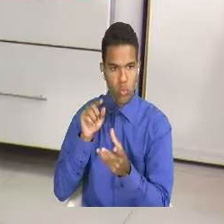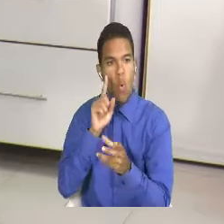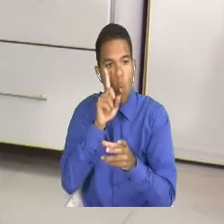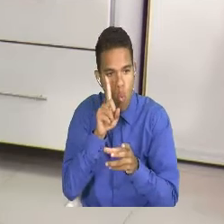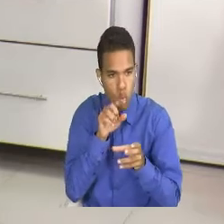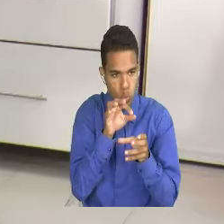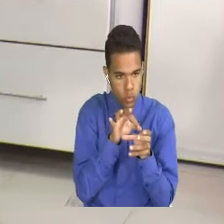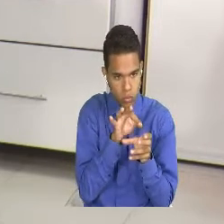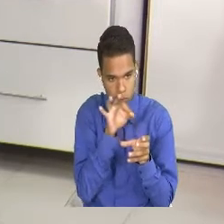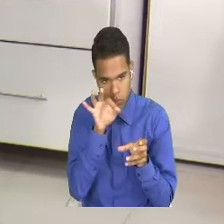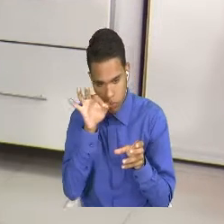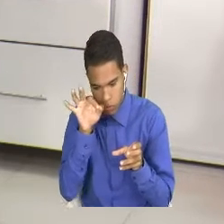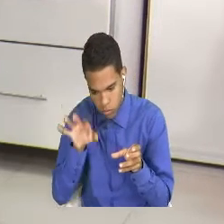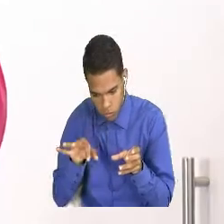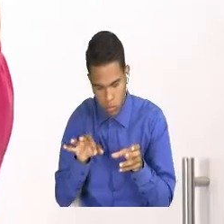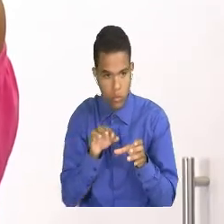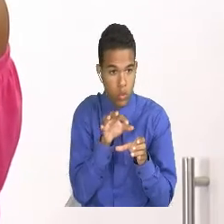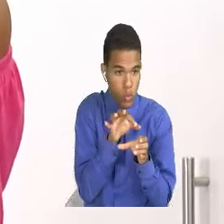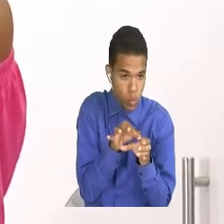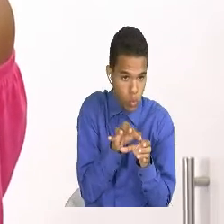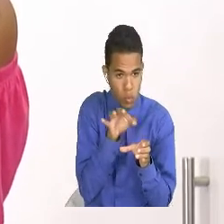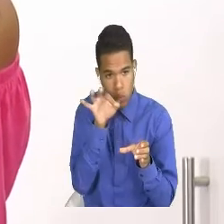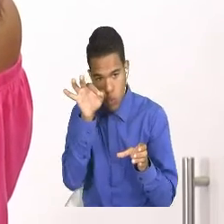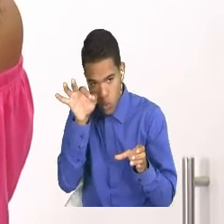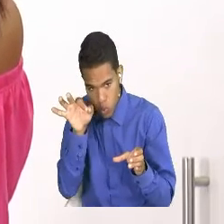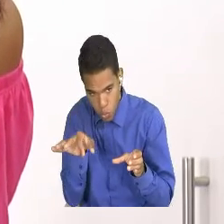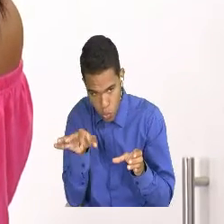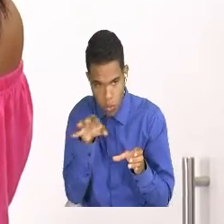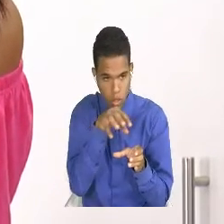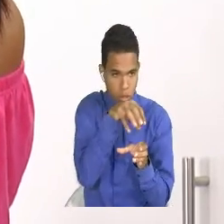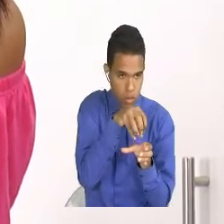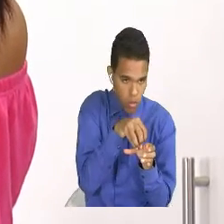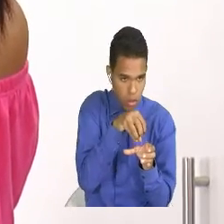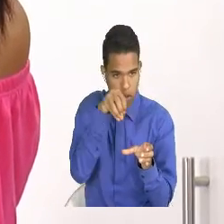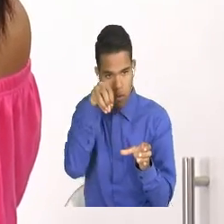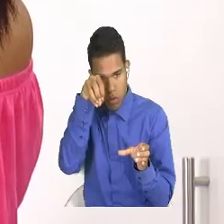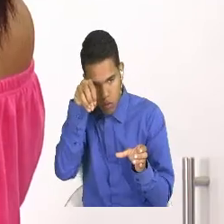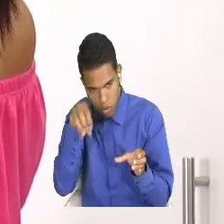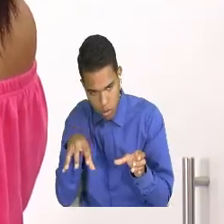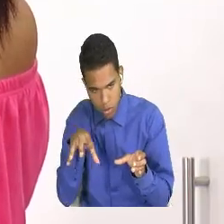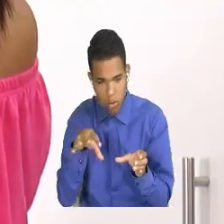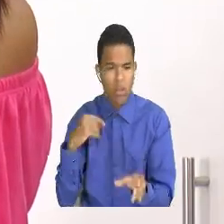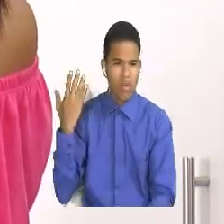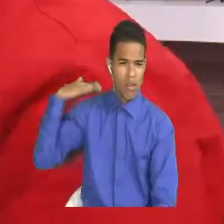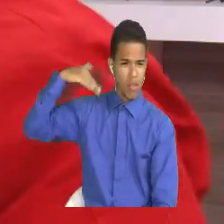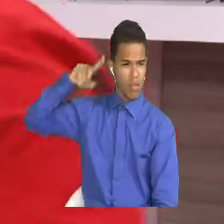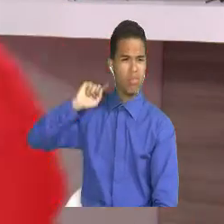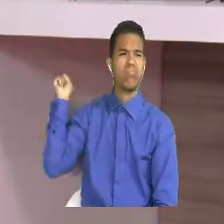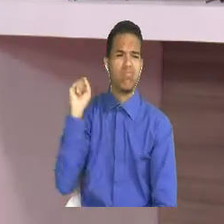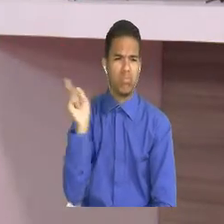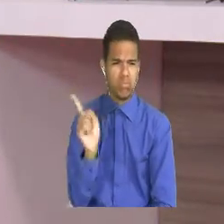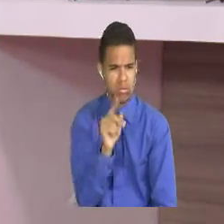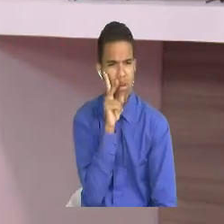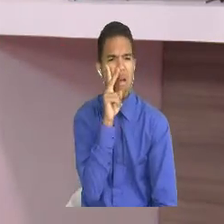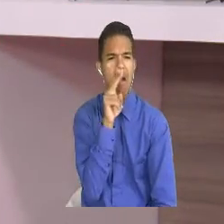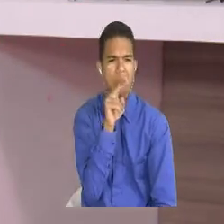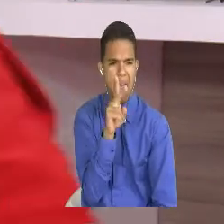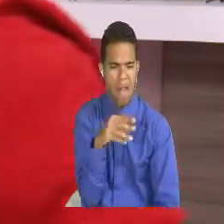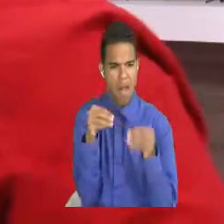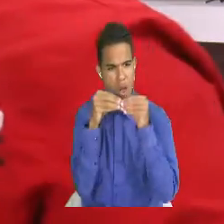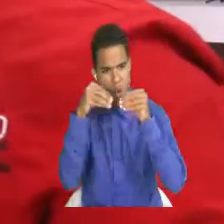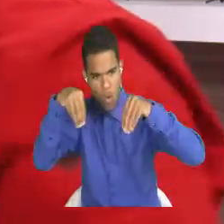este es uno de los procedimientos que más hemos utilizado durante el programa, el de la harina y el huevo. Y por lo tanto ya las televidentes en casa saben, así